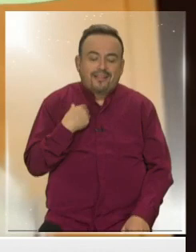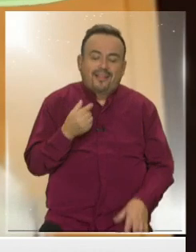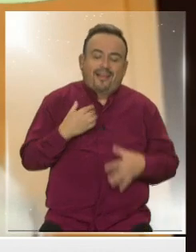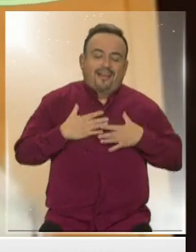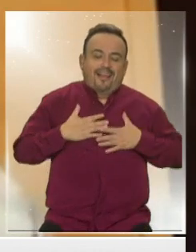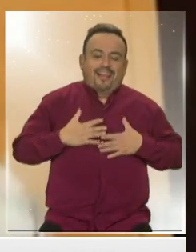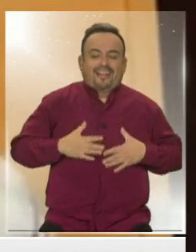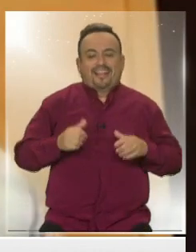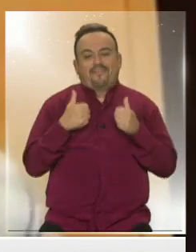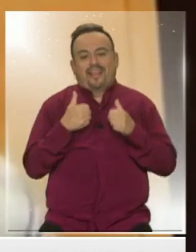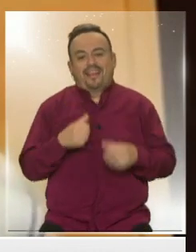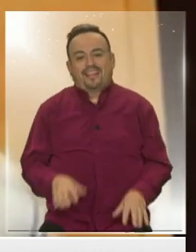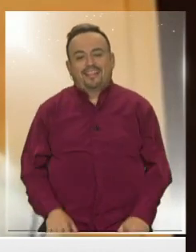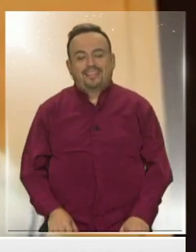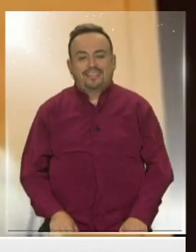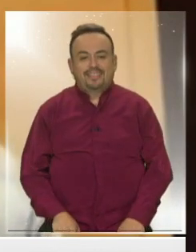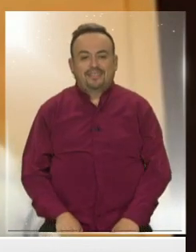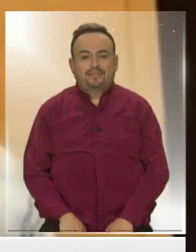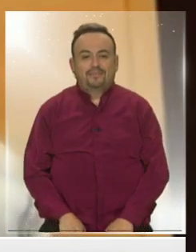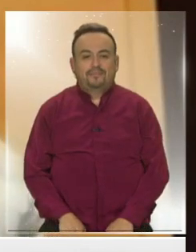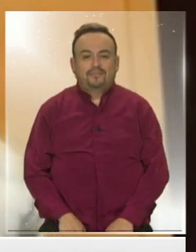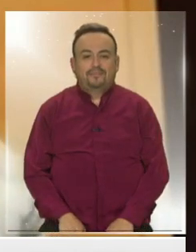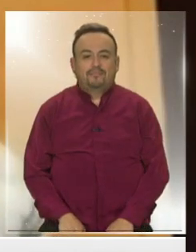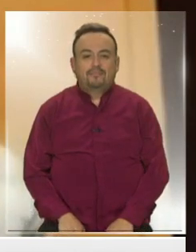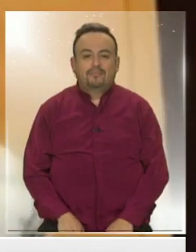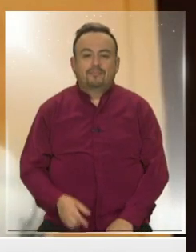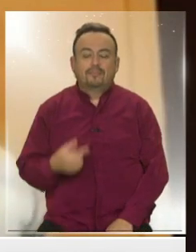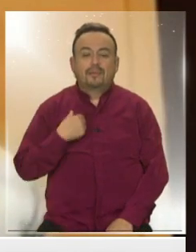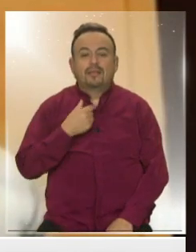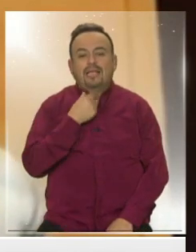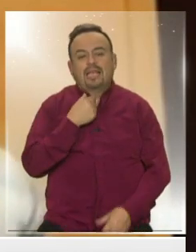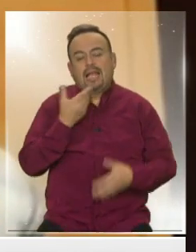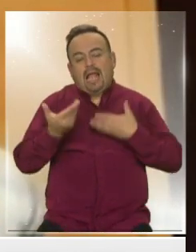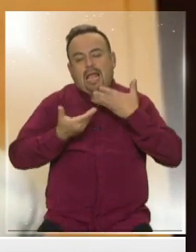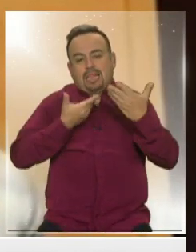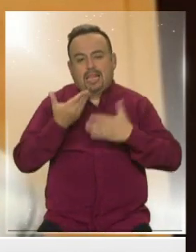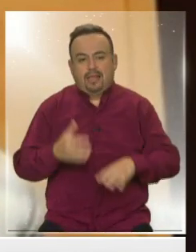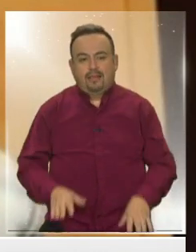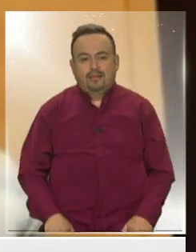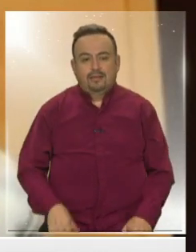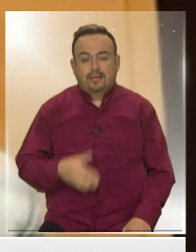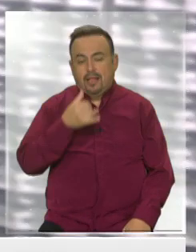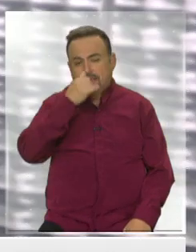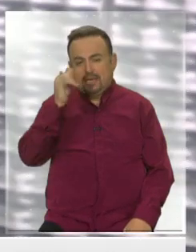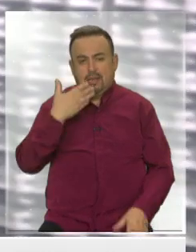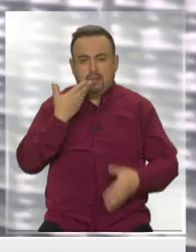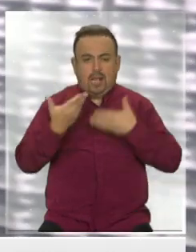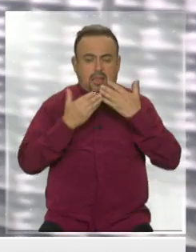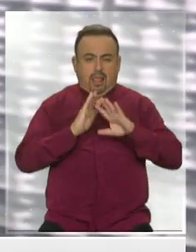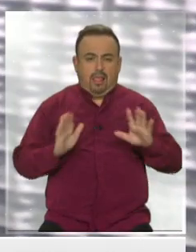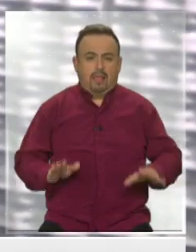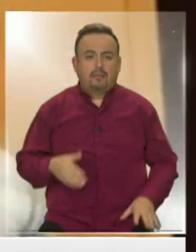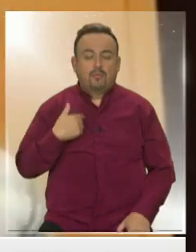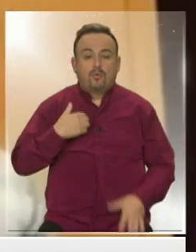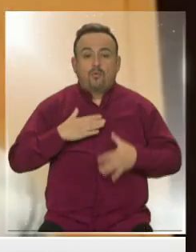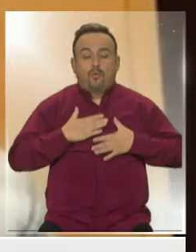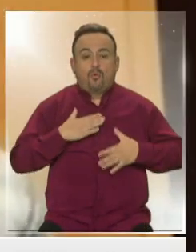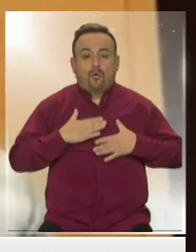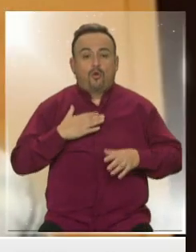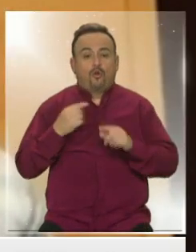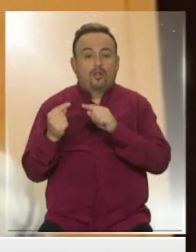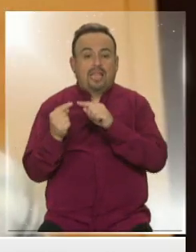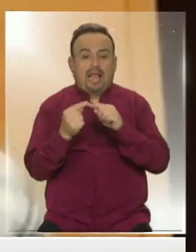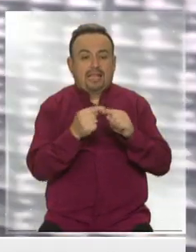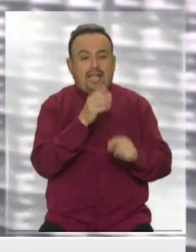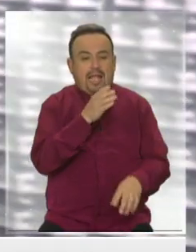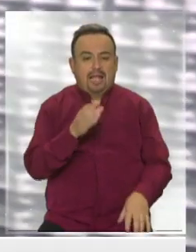arreglan el día. Y hecho menos cantar, la verdad es que hace rato que no canto y me gusta mucho el contacto